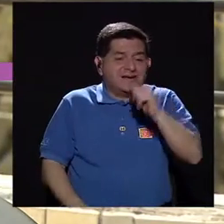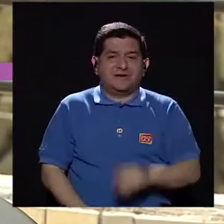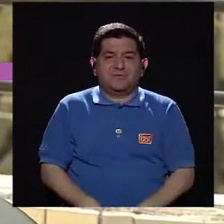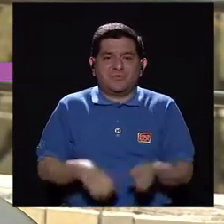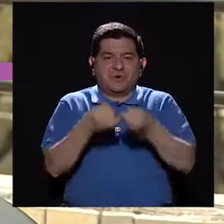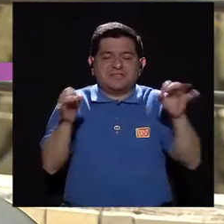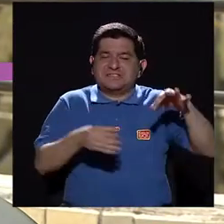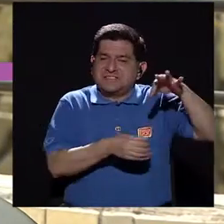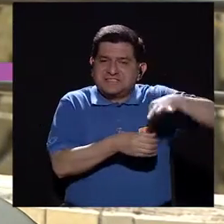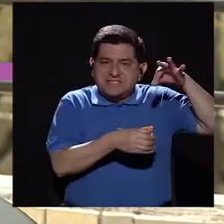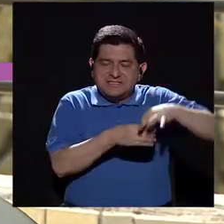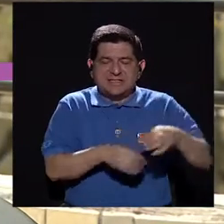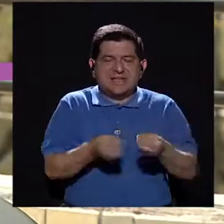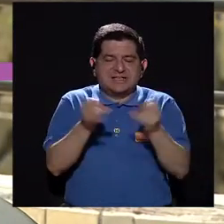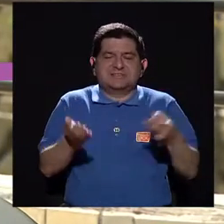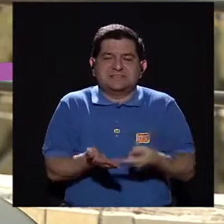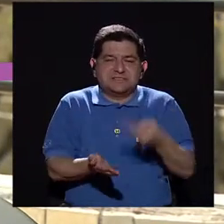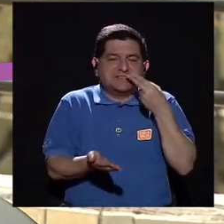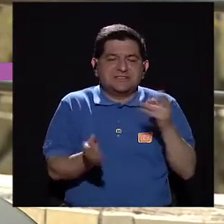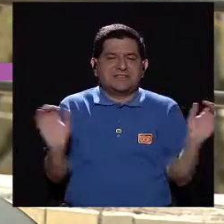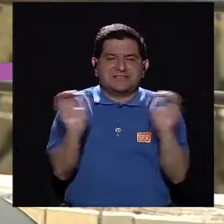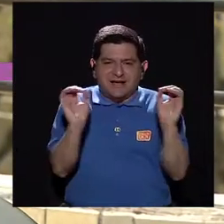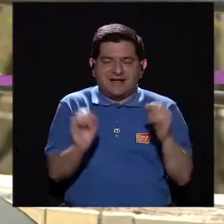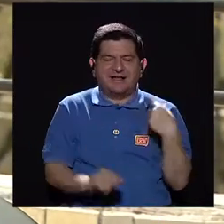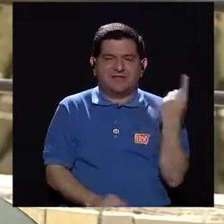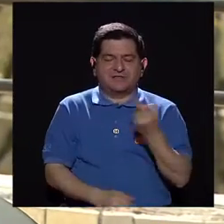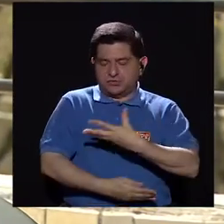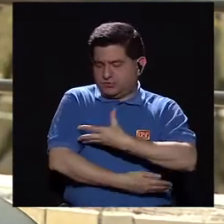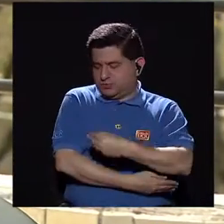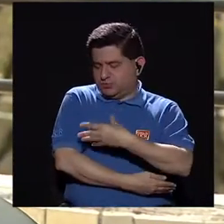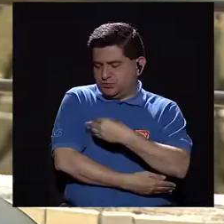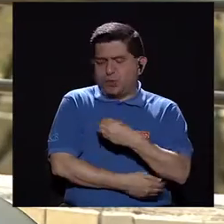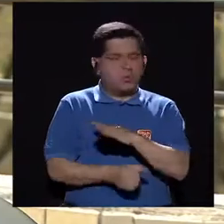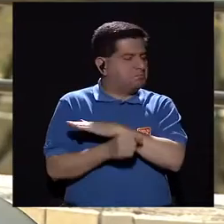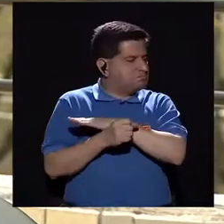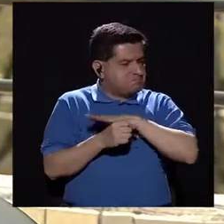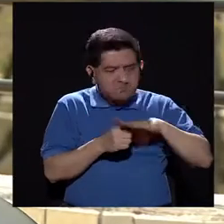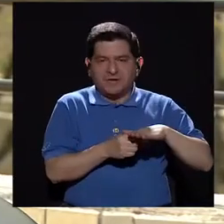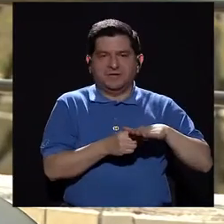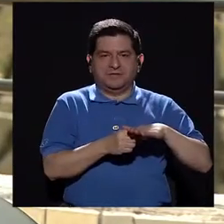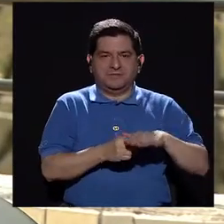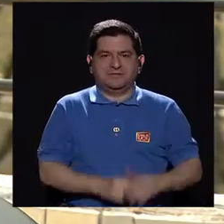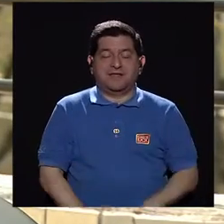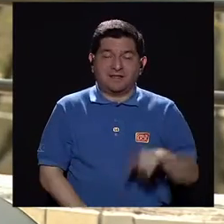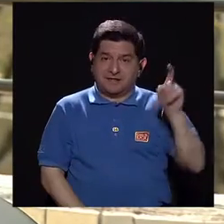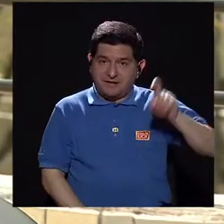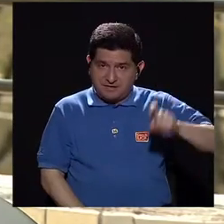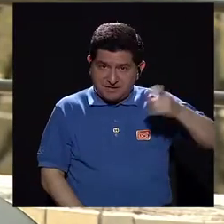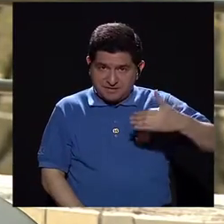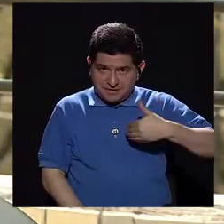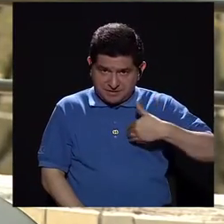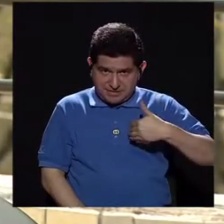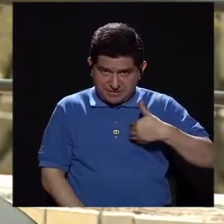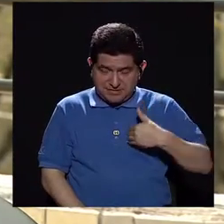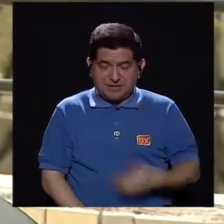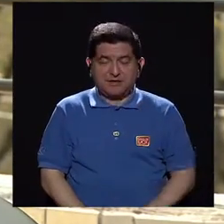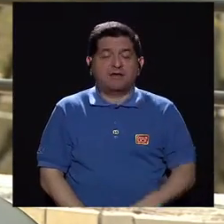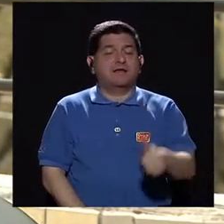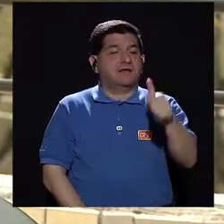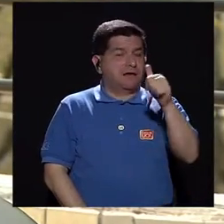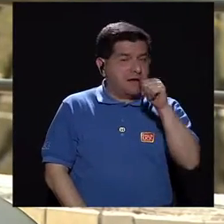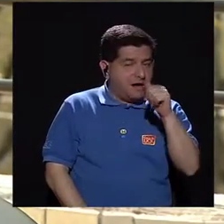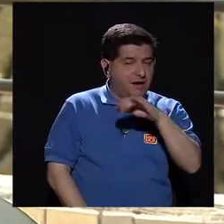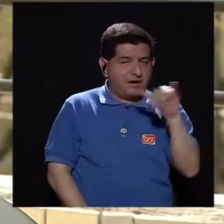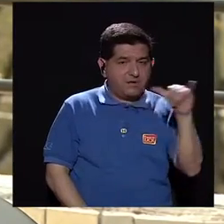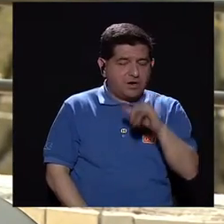sin aguas, sin té, sin sopa, sin caldo. Solo la lechita de mamá es suficiente para las necesidades, no